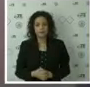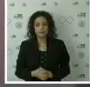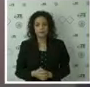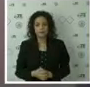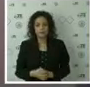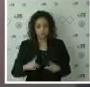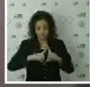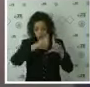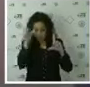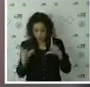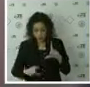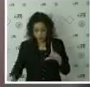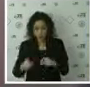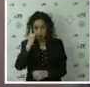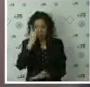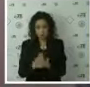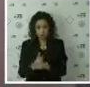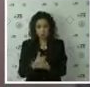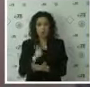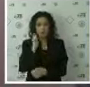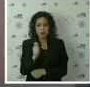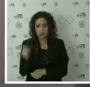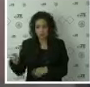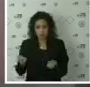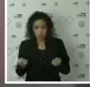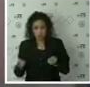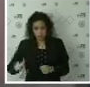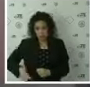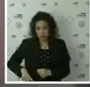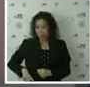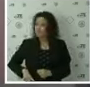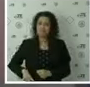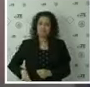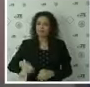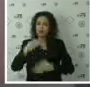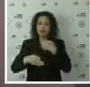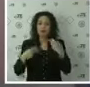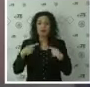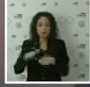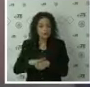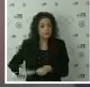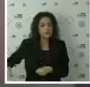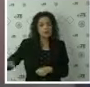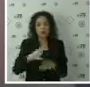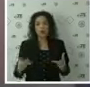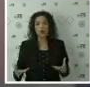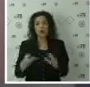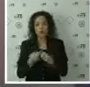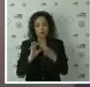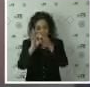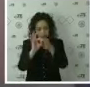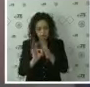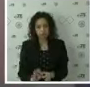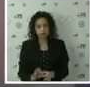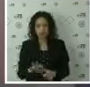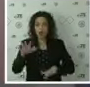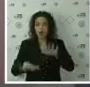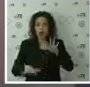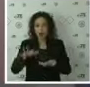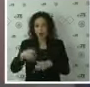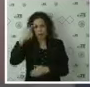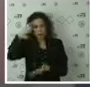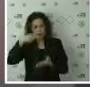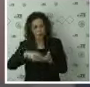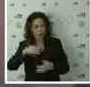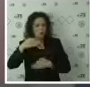solo por sus gobernantes, sino por todas aquellas personas que la conforman. A veces nos vamos con la finta de que toda la responsabilidad